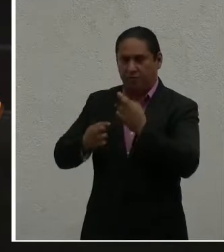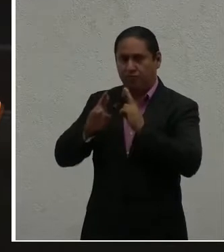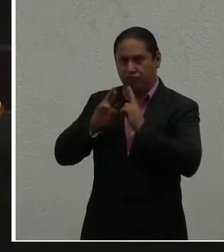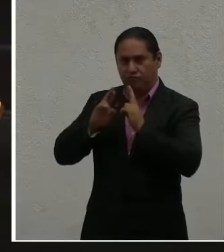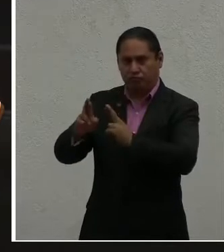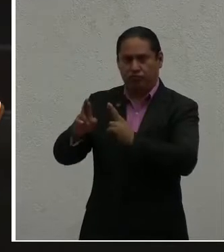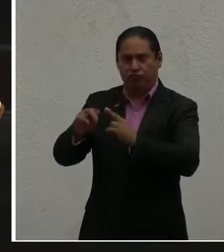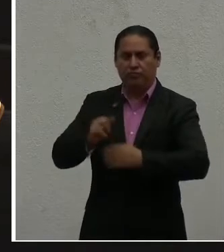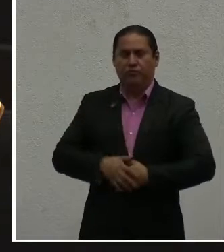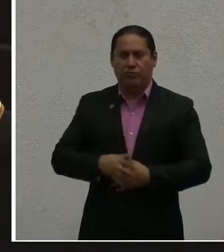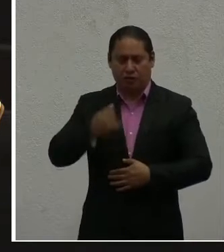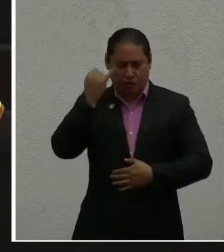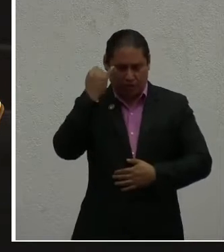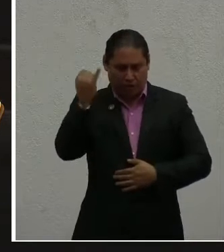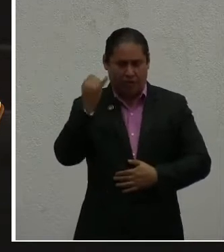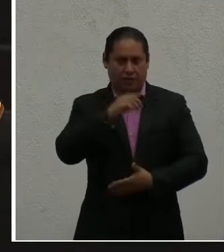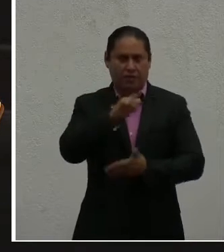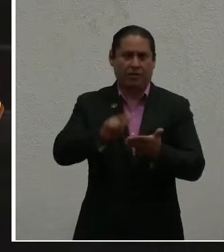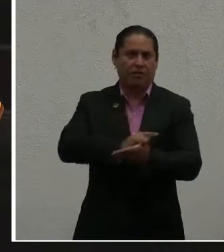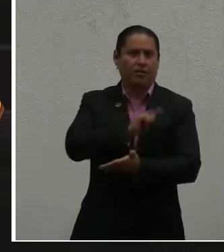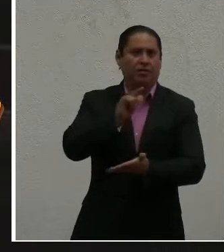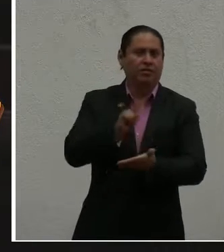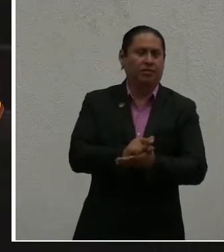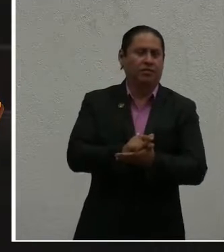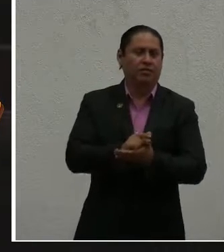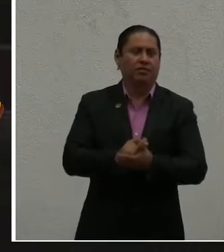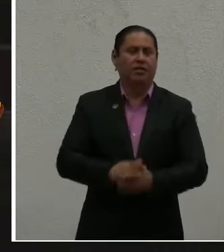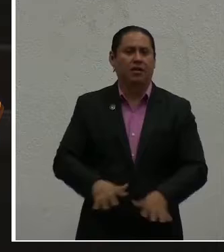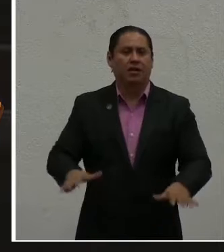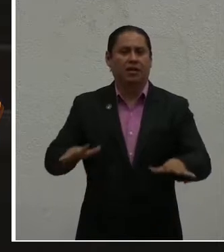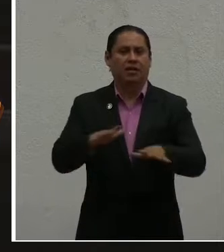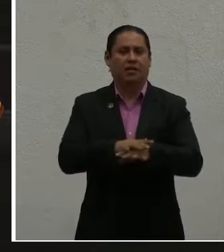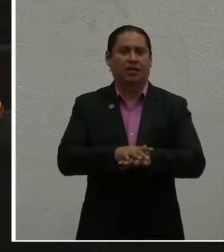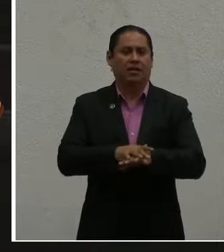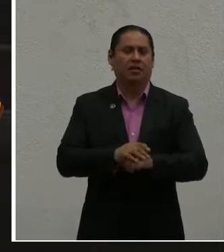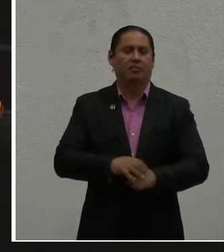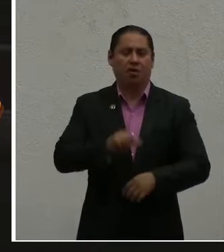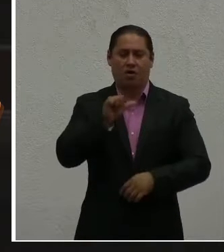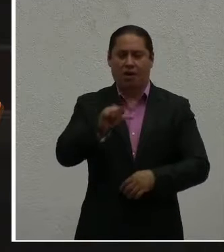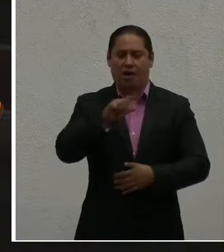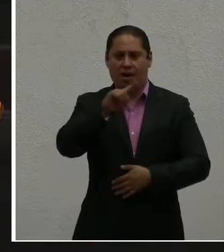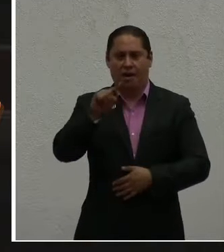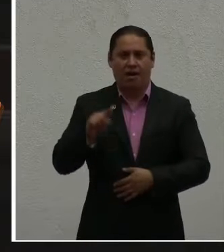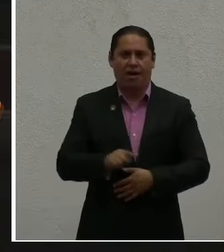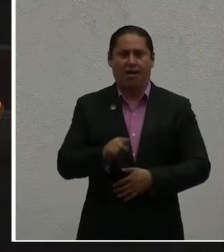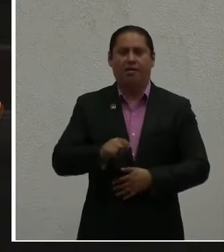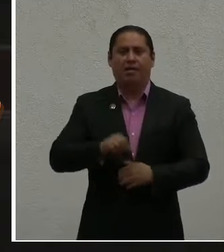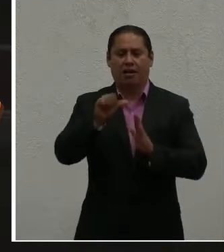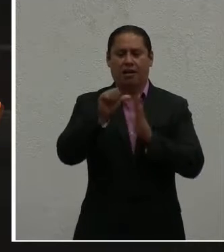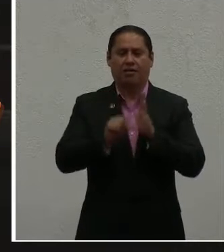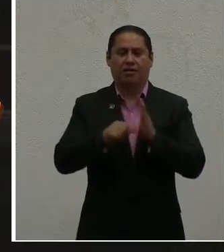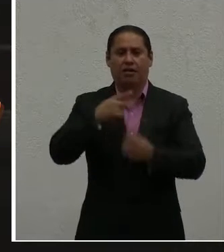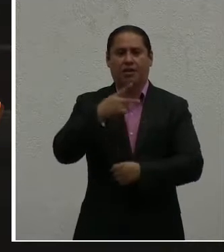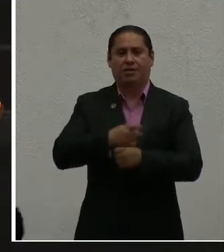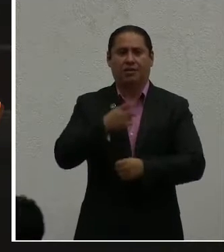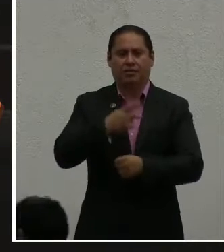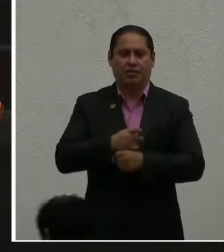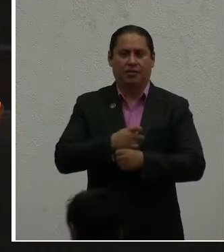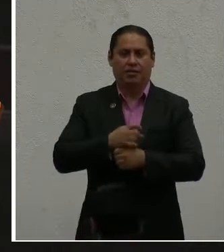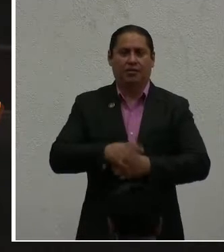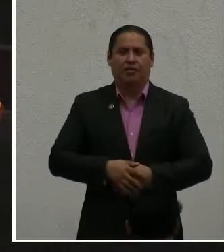dictamen la iniciativa de decreto por el que se reforma el inciso A del artículo segundo del decreto por el que